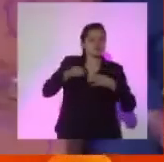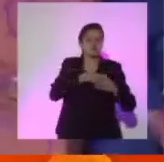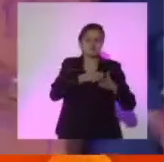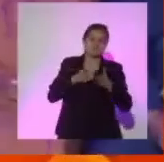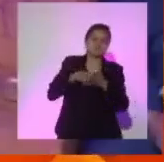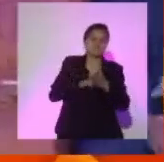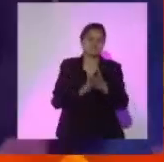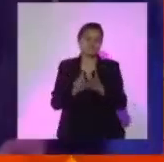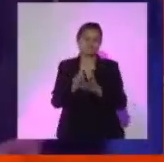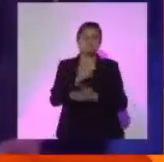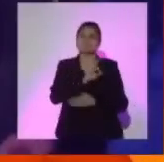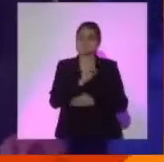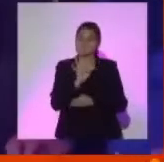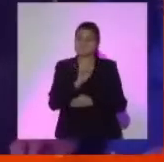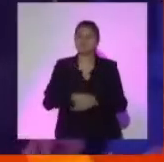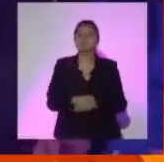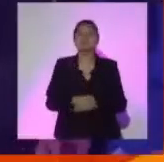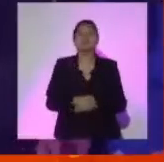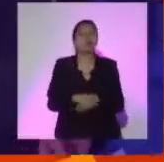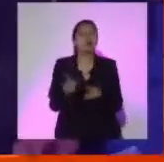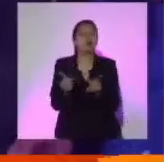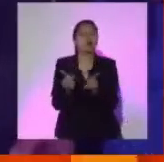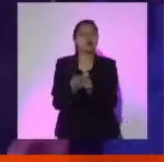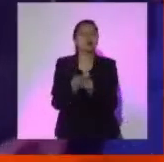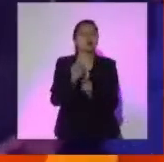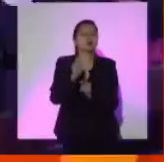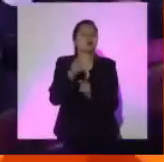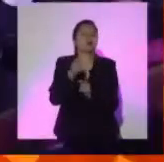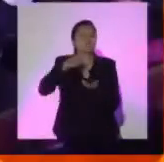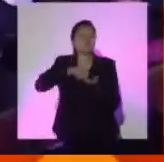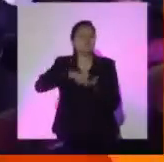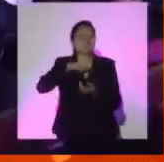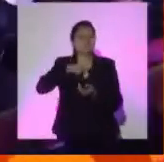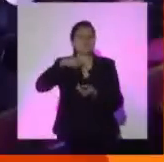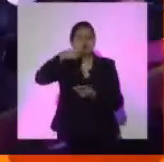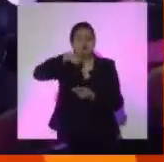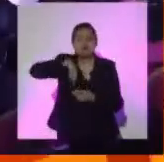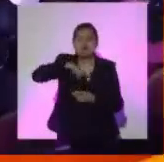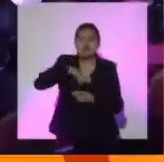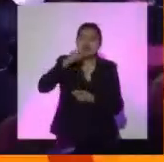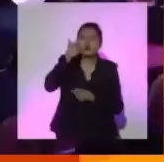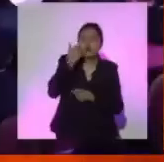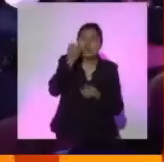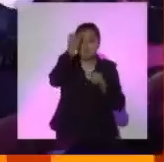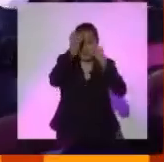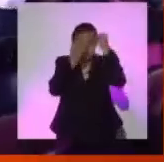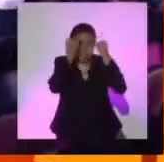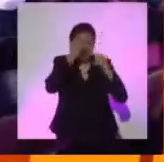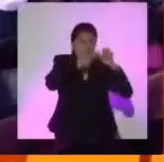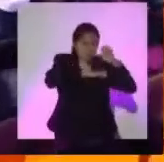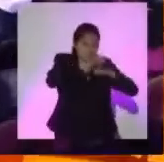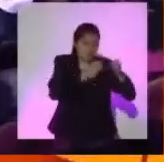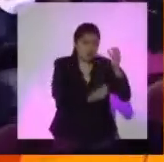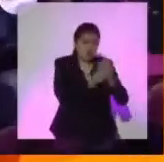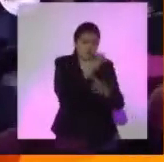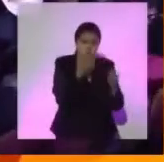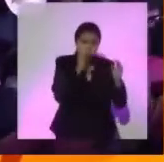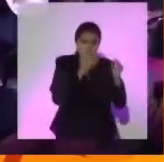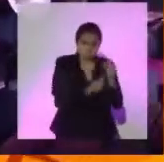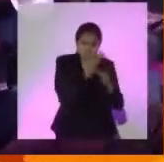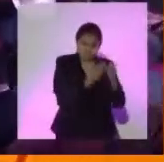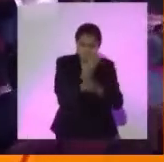queda o que están dentro del tema de cultura pues ahí les vas tienes a Susana harp cantante y senadora de la República por